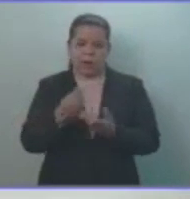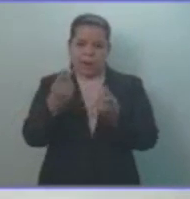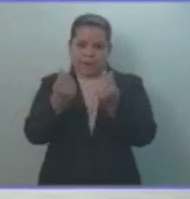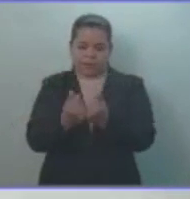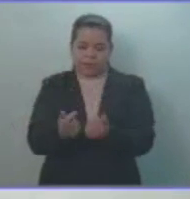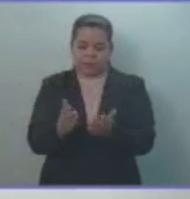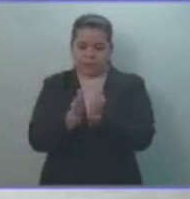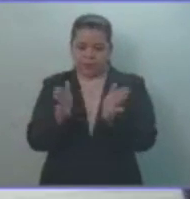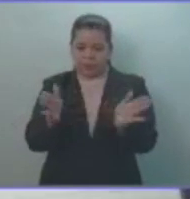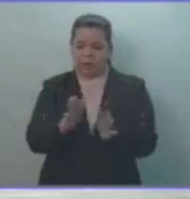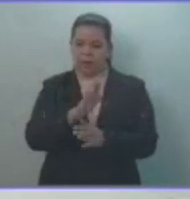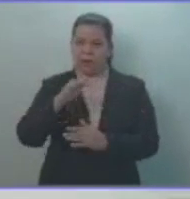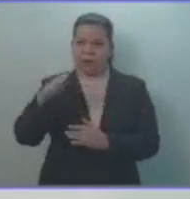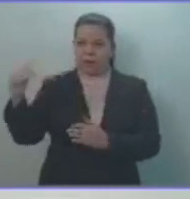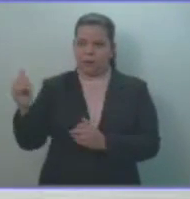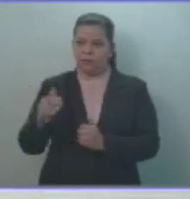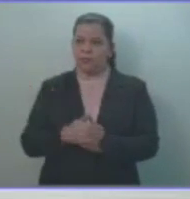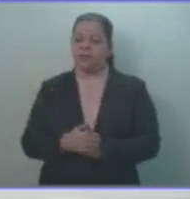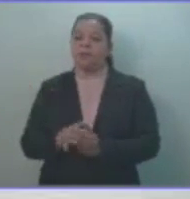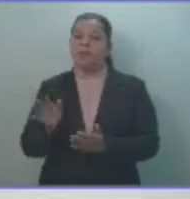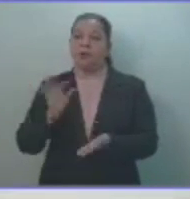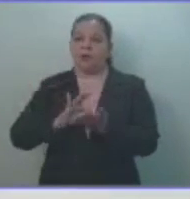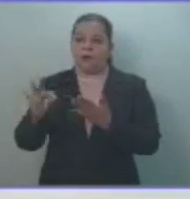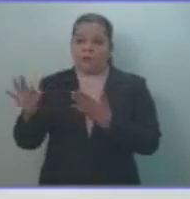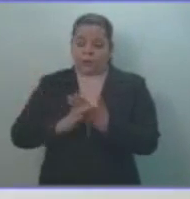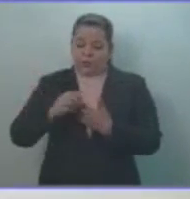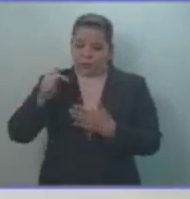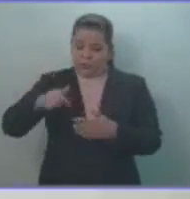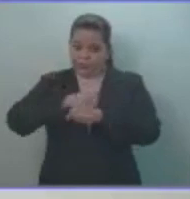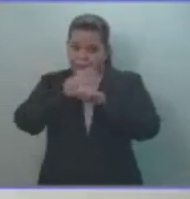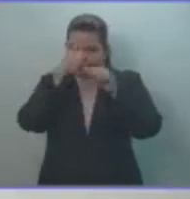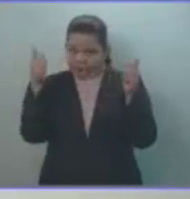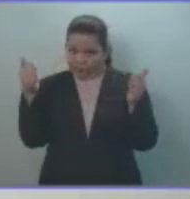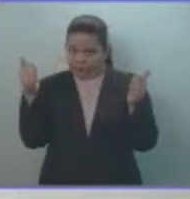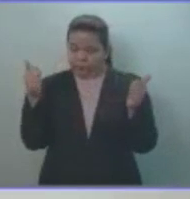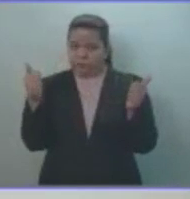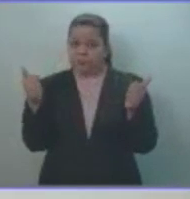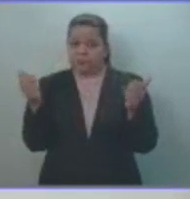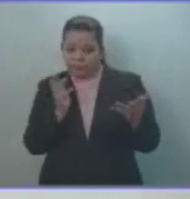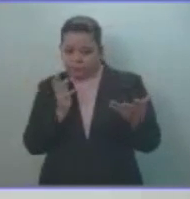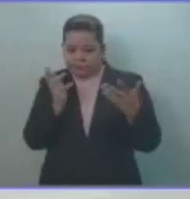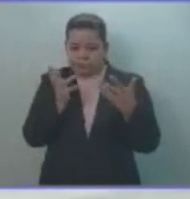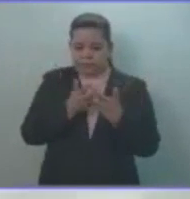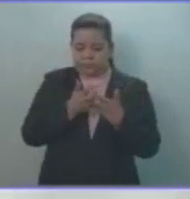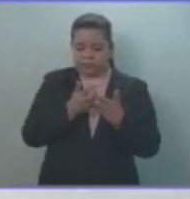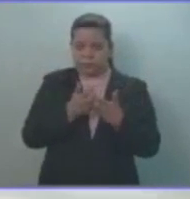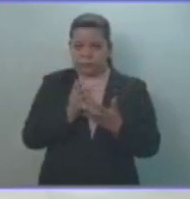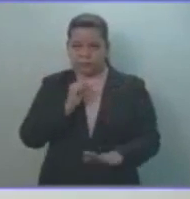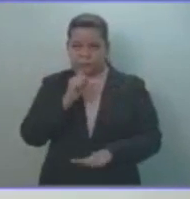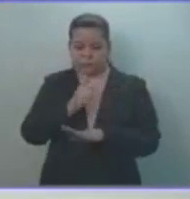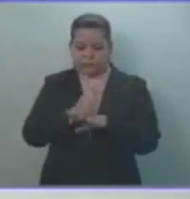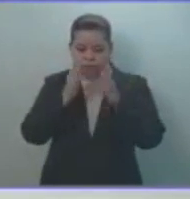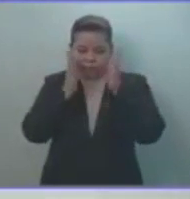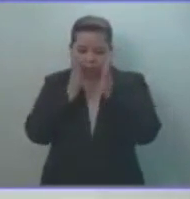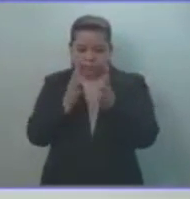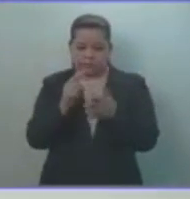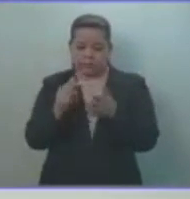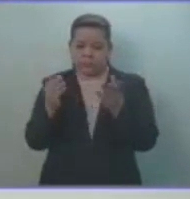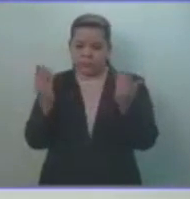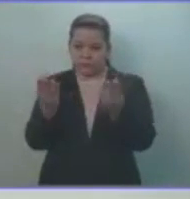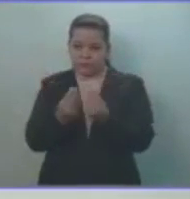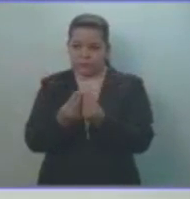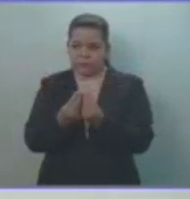Estado. El proyecto que traemos esta mañana está pegado a consolidar el enfoque social y el desarrollo